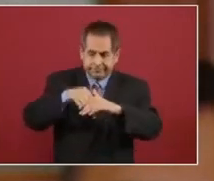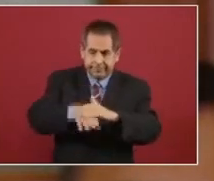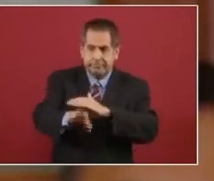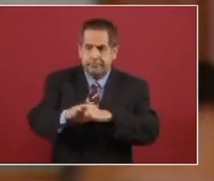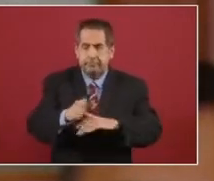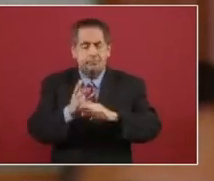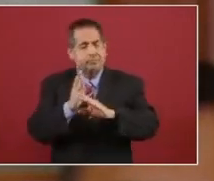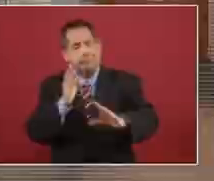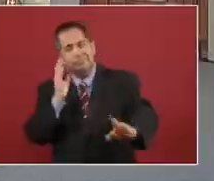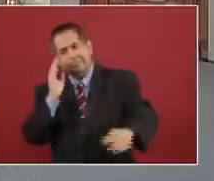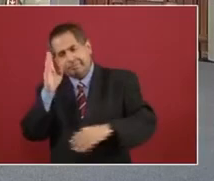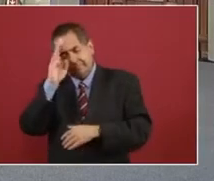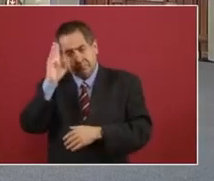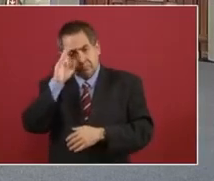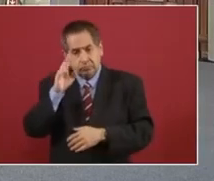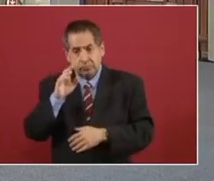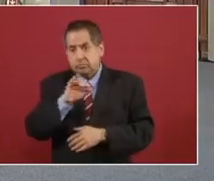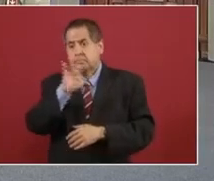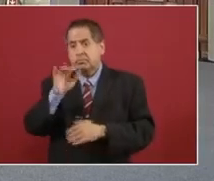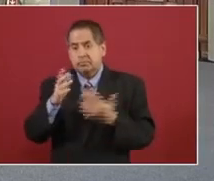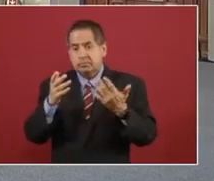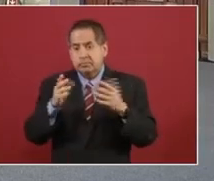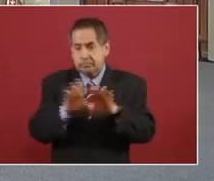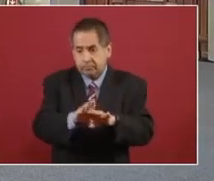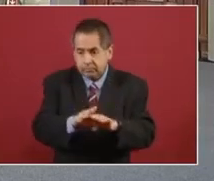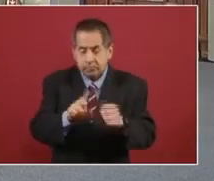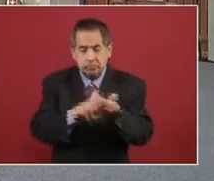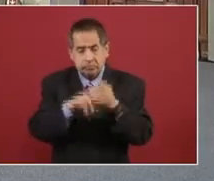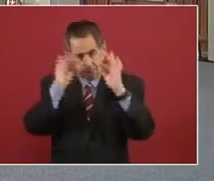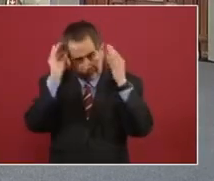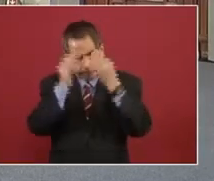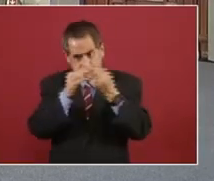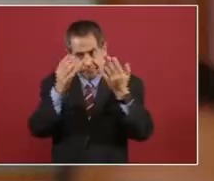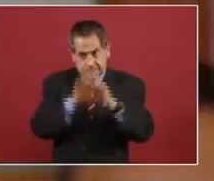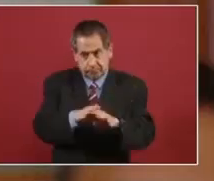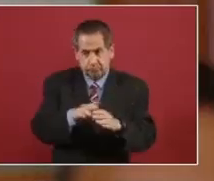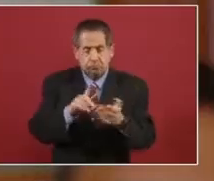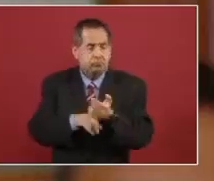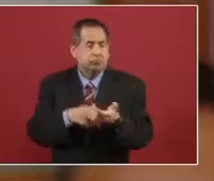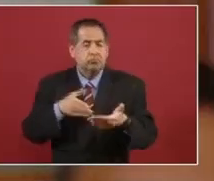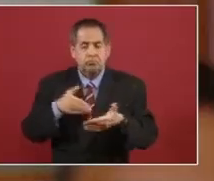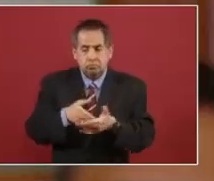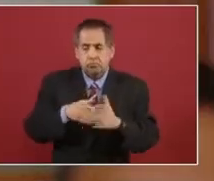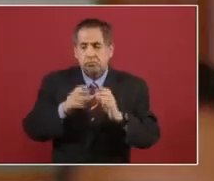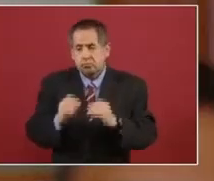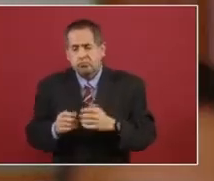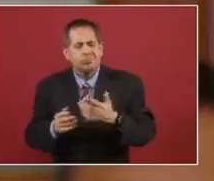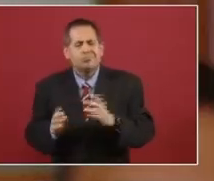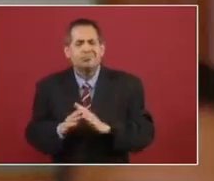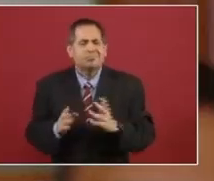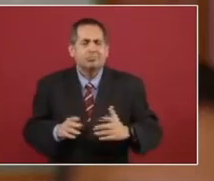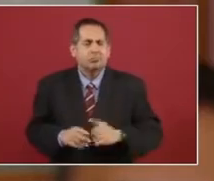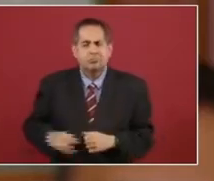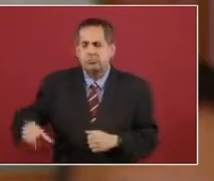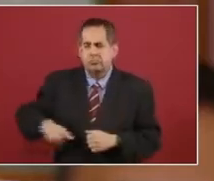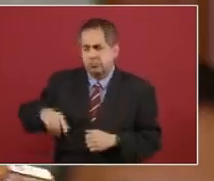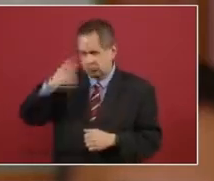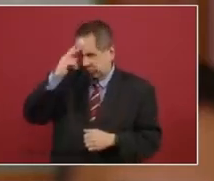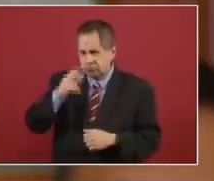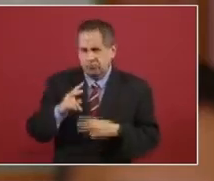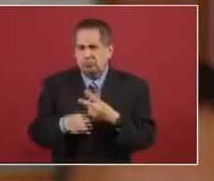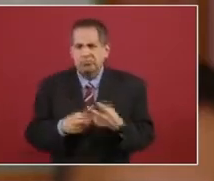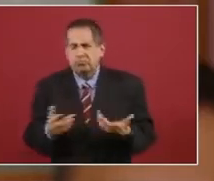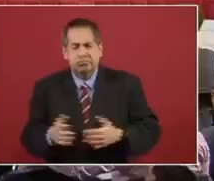Unidos. ¿Hay una amenaza de cierre de garitas total o por secciones de la frontera? ¿Cómo actuará el gobierno